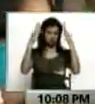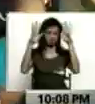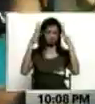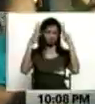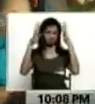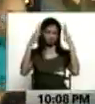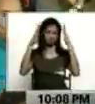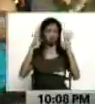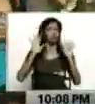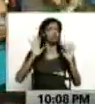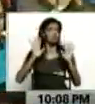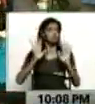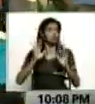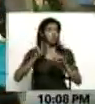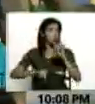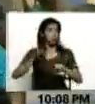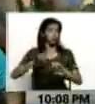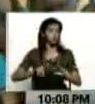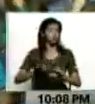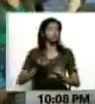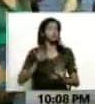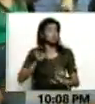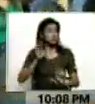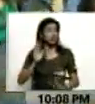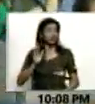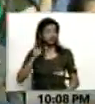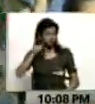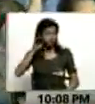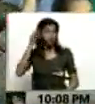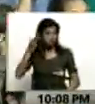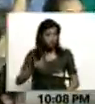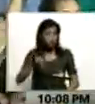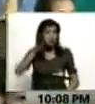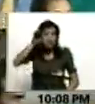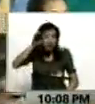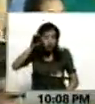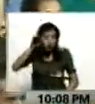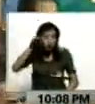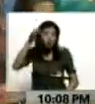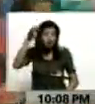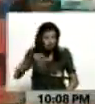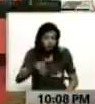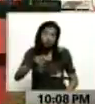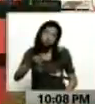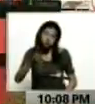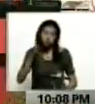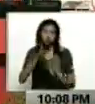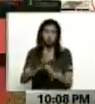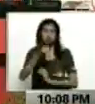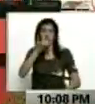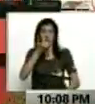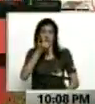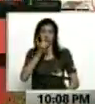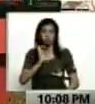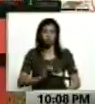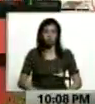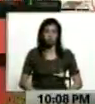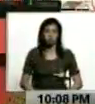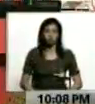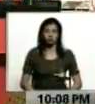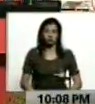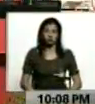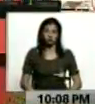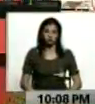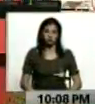vamos y lo que ha de ser que sea adelant que vamos y lo que ha